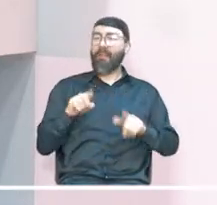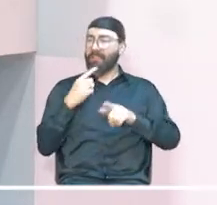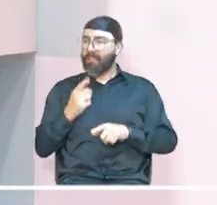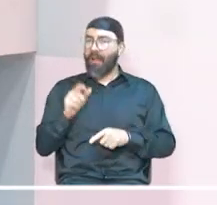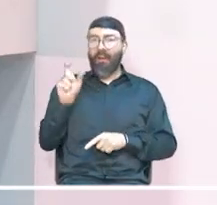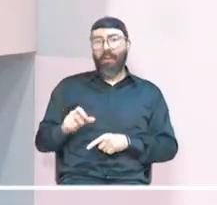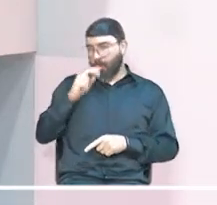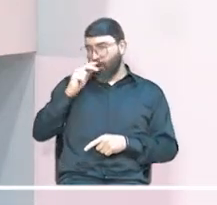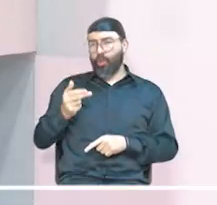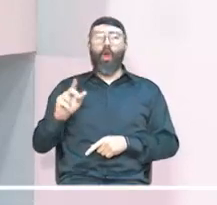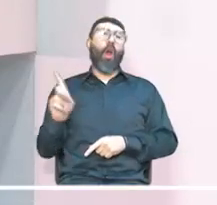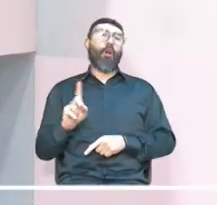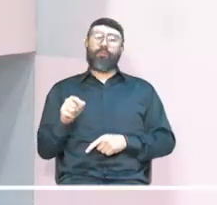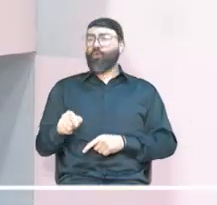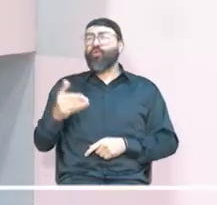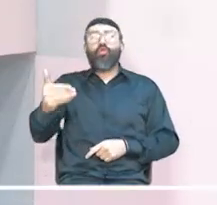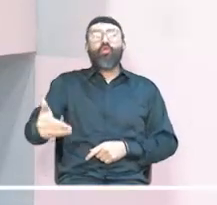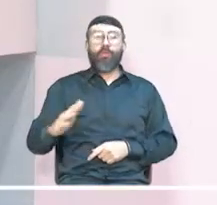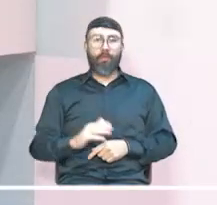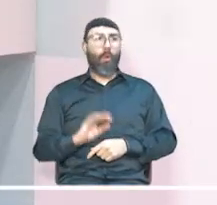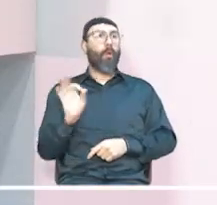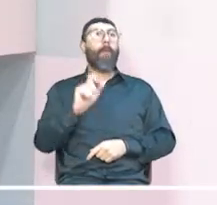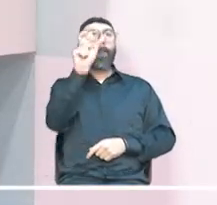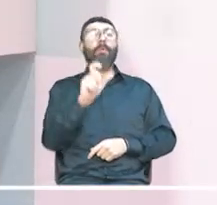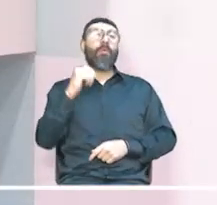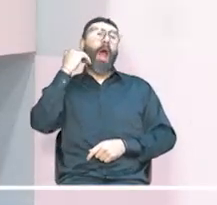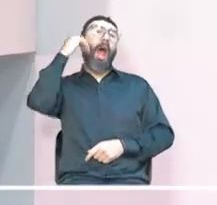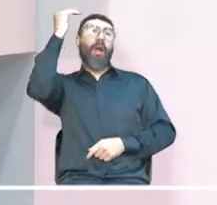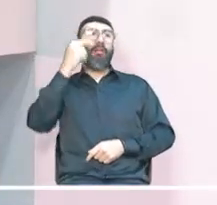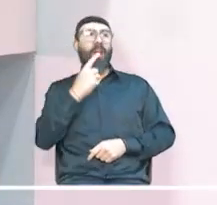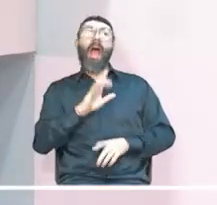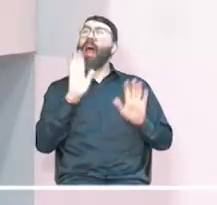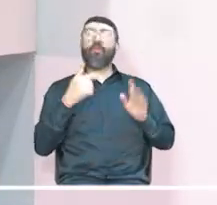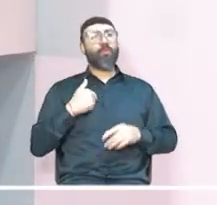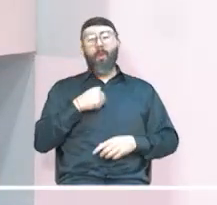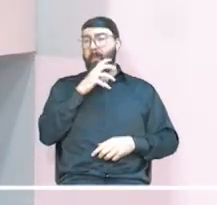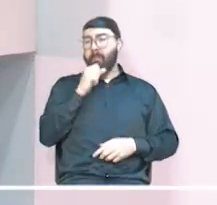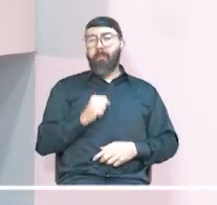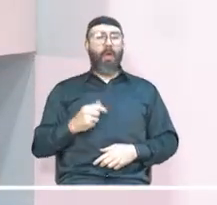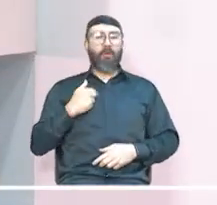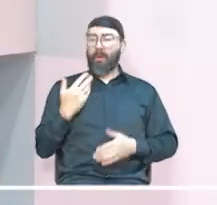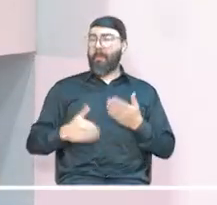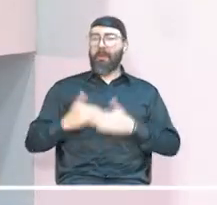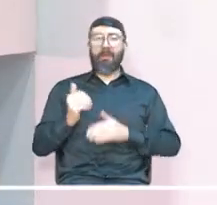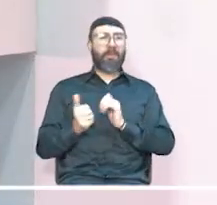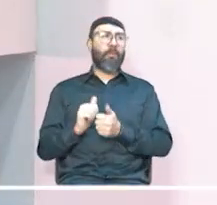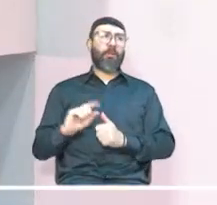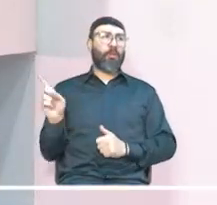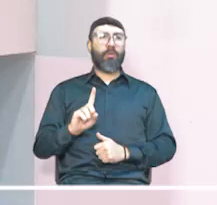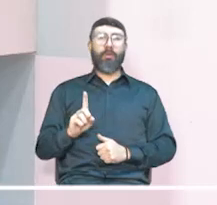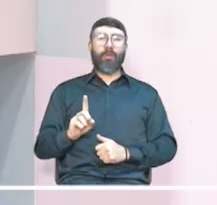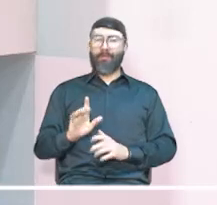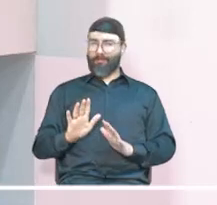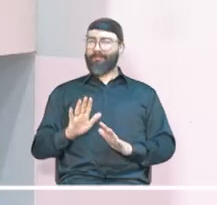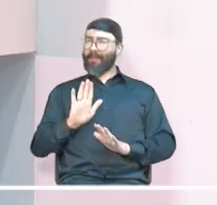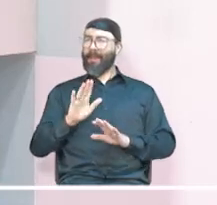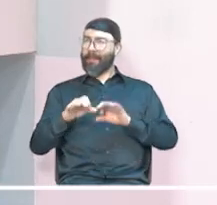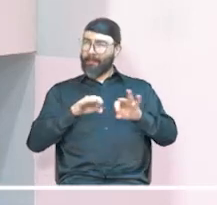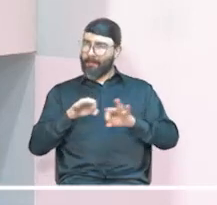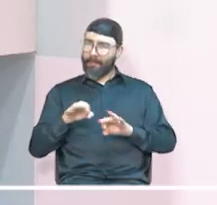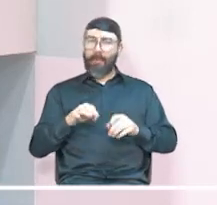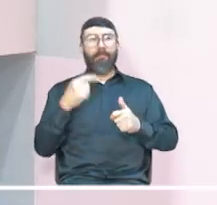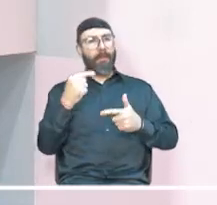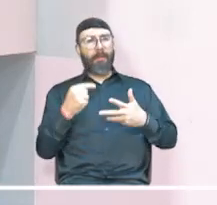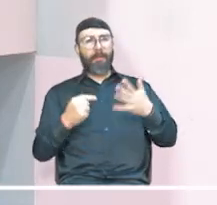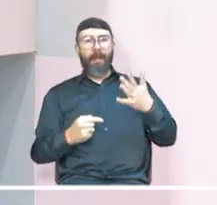pequeño, hay personas que ya están muy grandes, entonces dicen, no, es que yo ya estaba, que voy a empezar a hacer un deporte. Entonces hoy vamos a tomar todas esas herramientas para